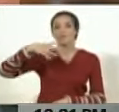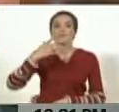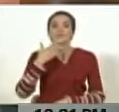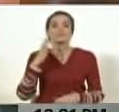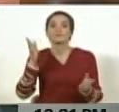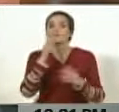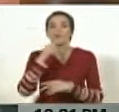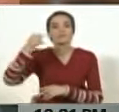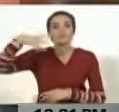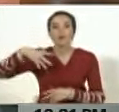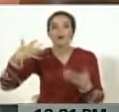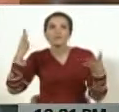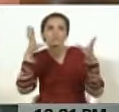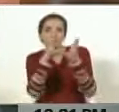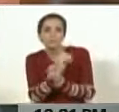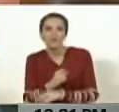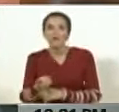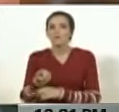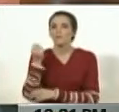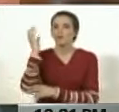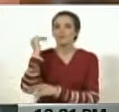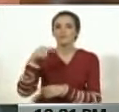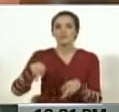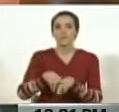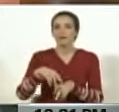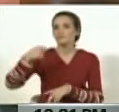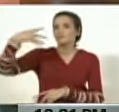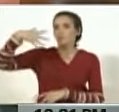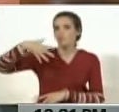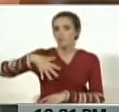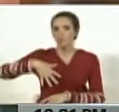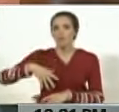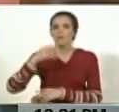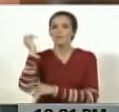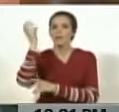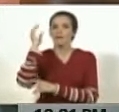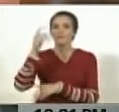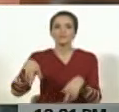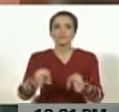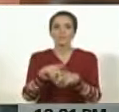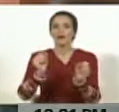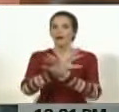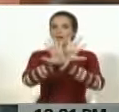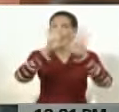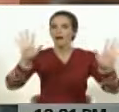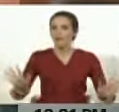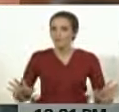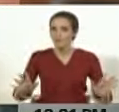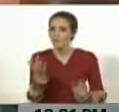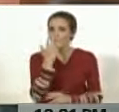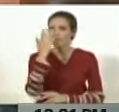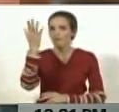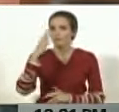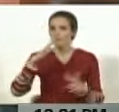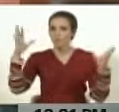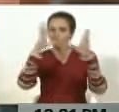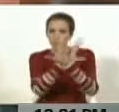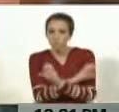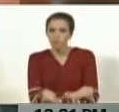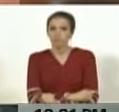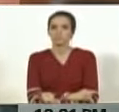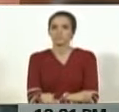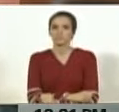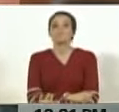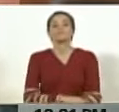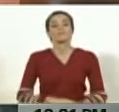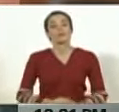hay sol hay oscuridad. El Parlamento es la luz del sol y el Parlamento es la claridad frente a la oscuridad.